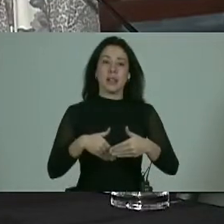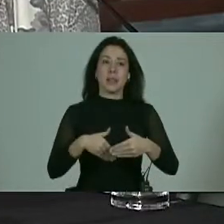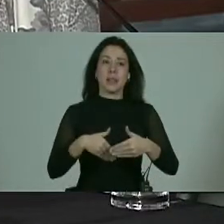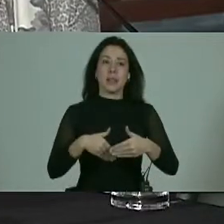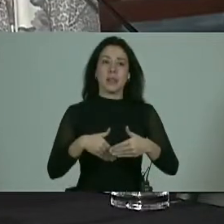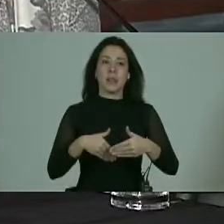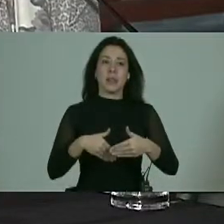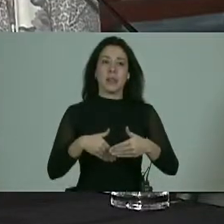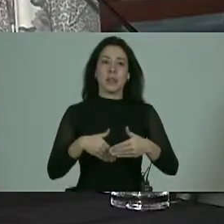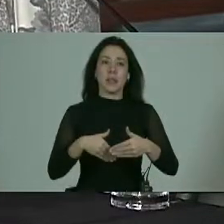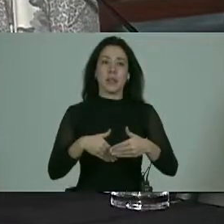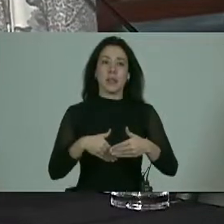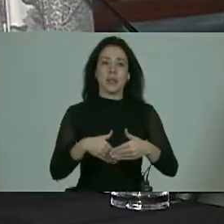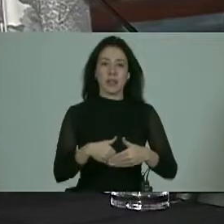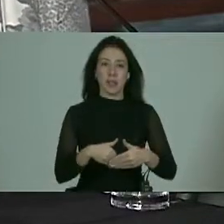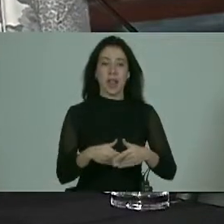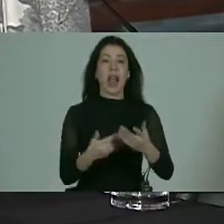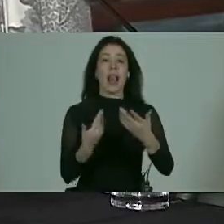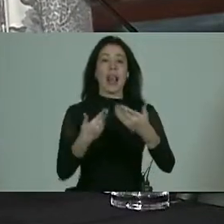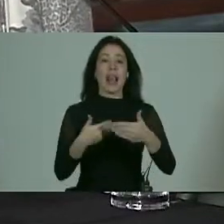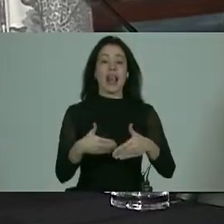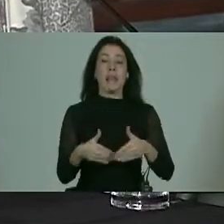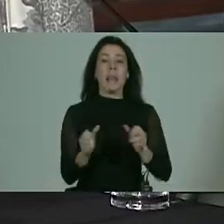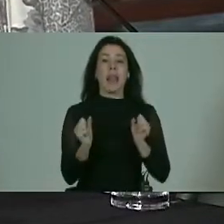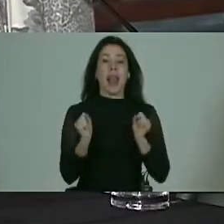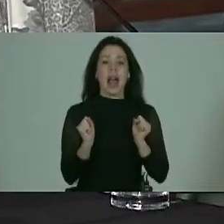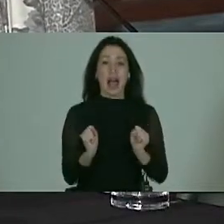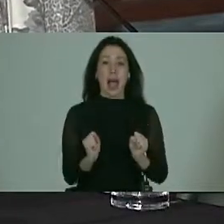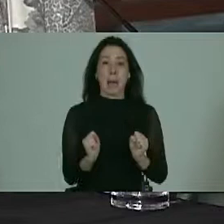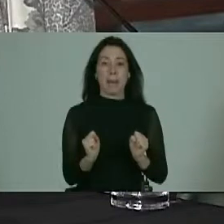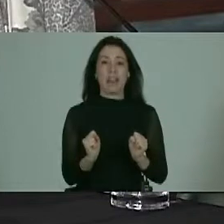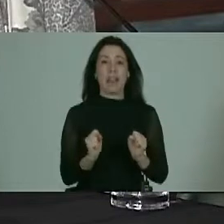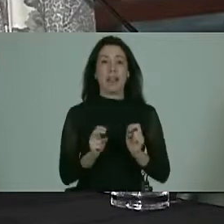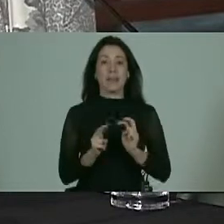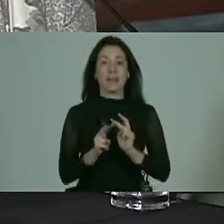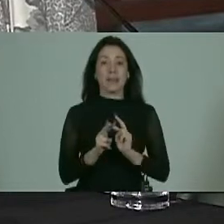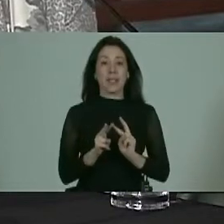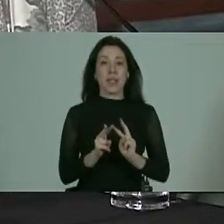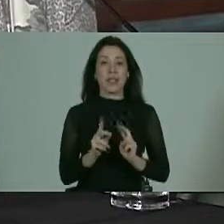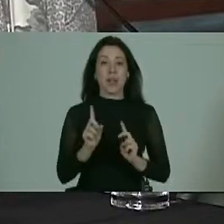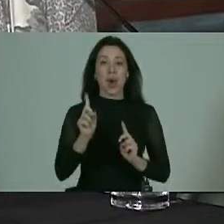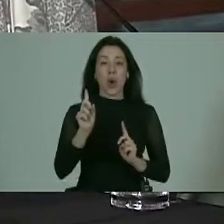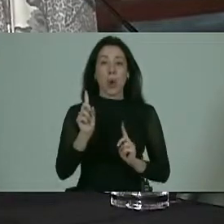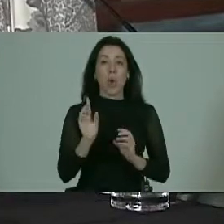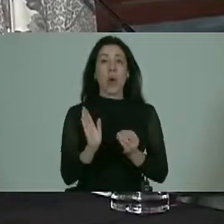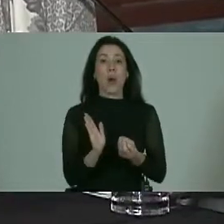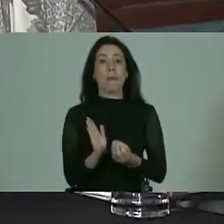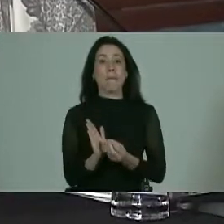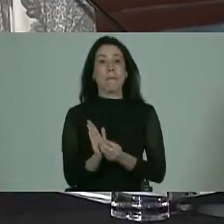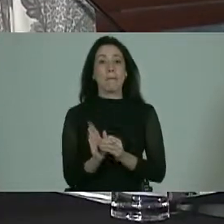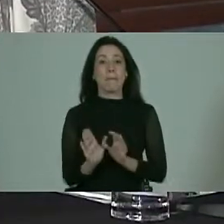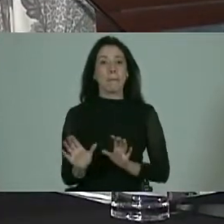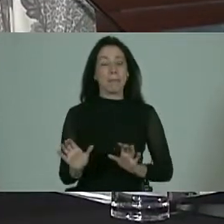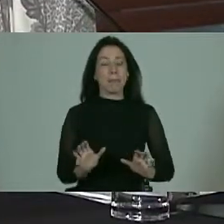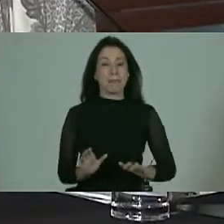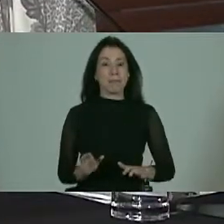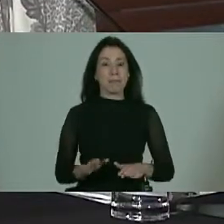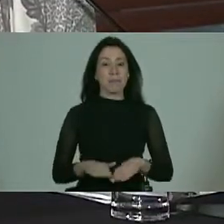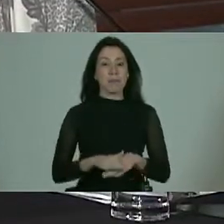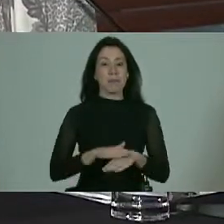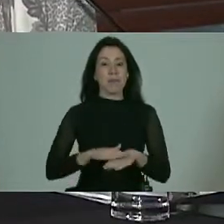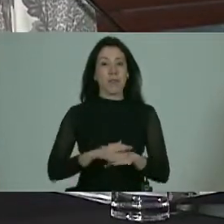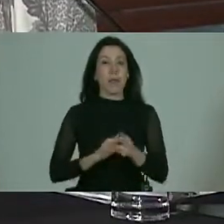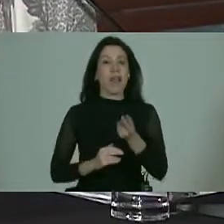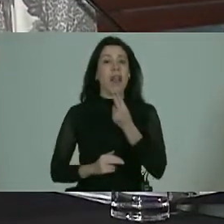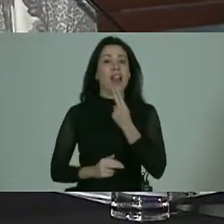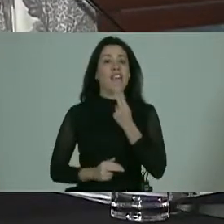que es la que limita la capacidad de ejercer una o más actividades esenciales en la vida